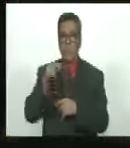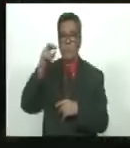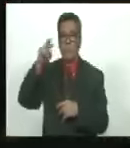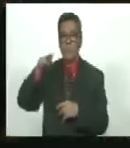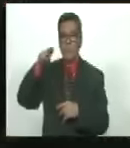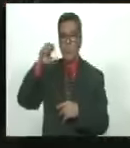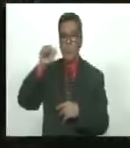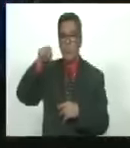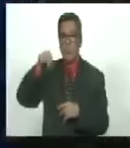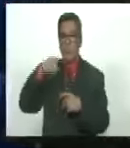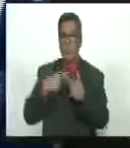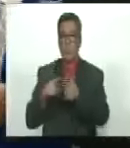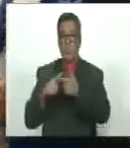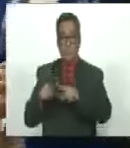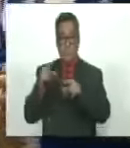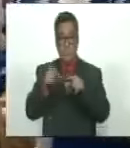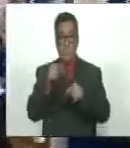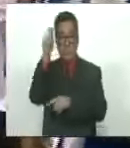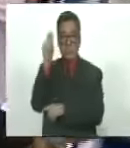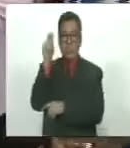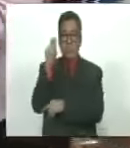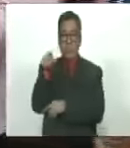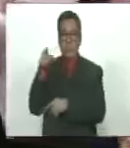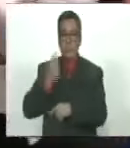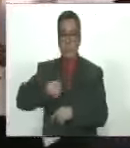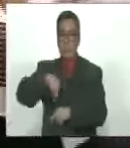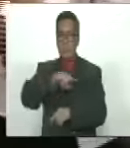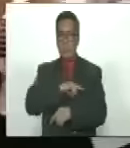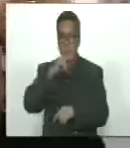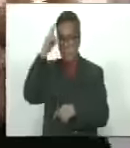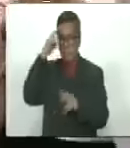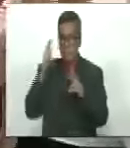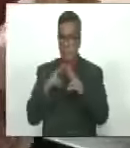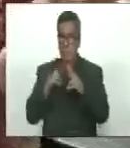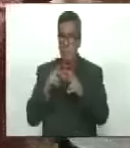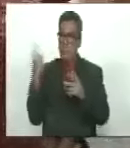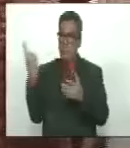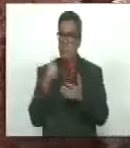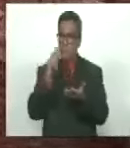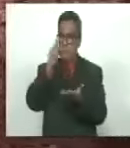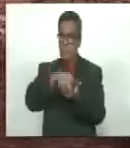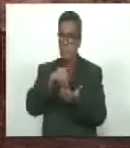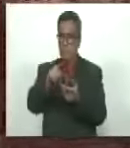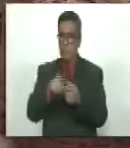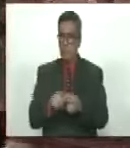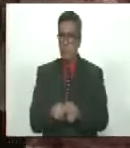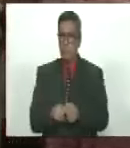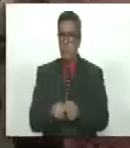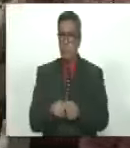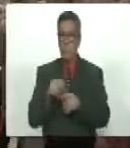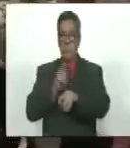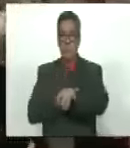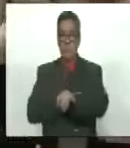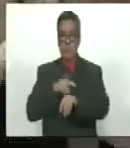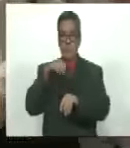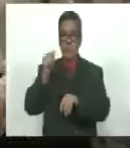Ramírez, entre otras y otros. Nuestro reconocimiento. No está presente hoy acá, pero el doctor Escarrá dirigió esta